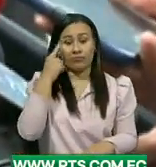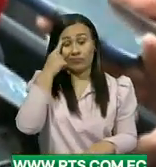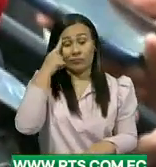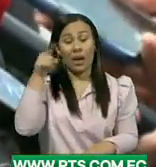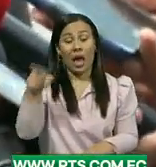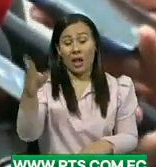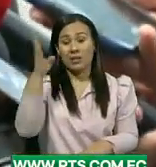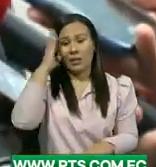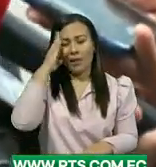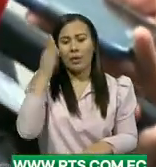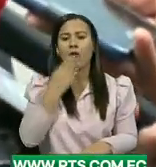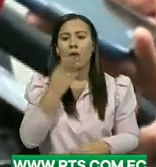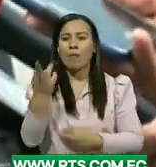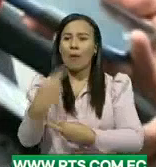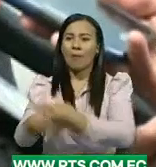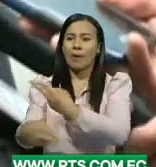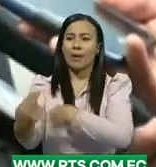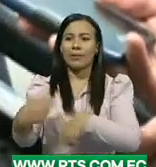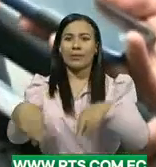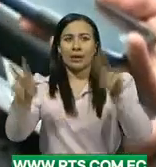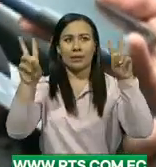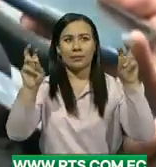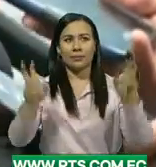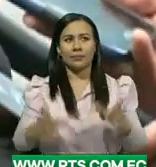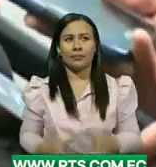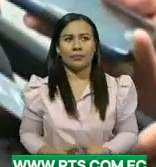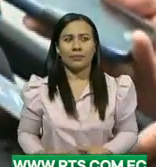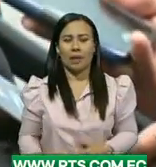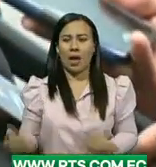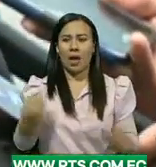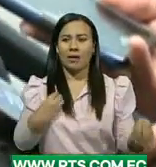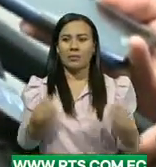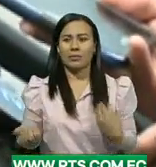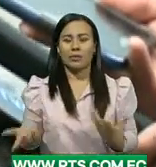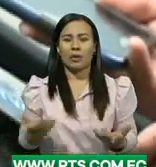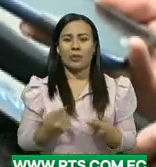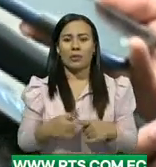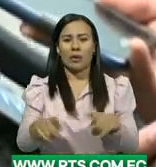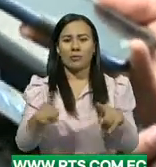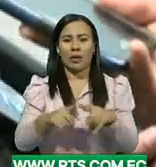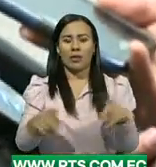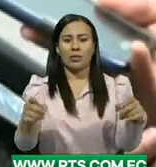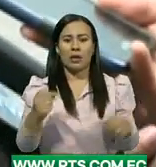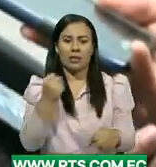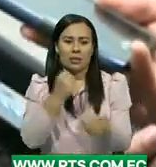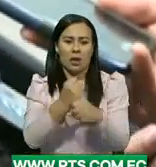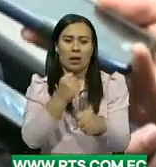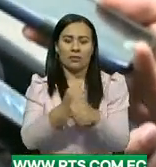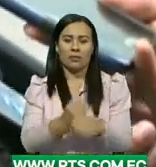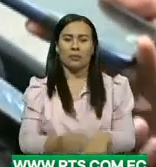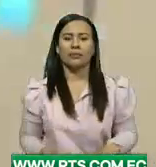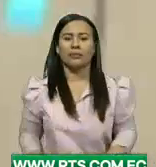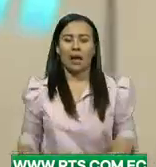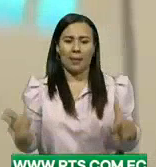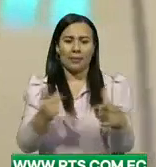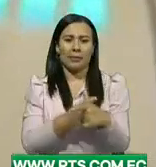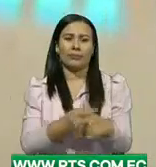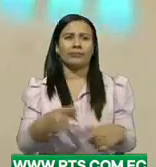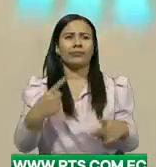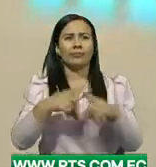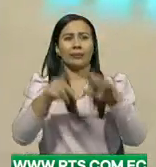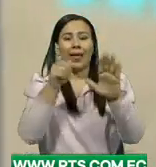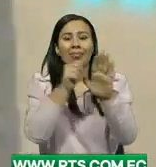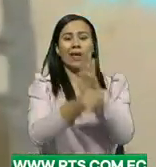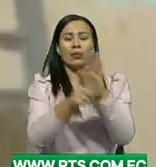pieza fundamental, digamos, en materia de contratación debido a sus pronunciamientos mediante decretos ejecutivos, las declaraciones de emergencia. La denuncia